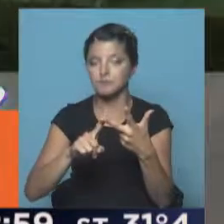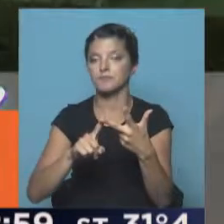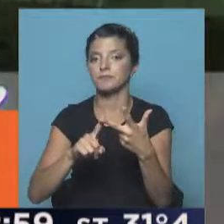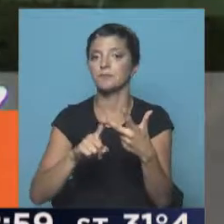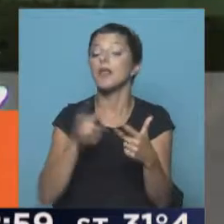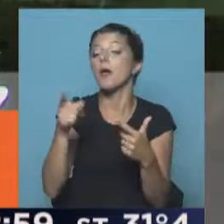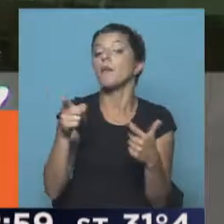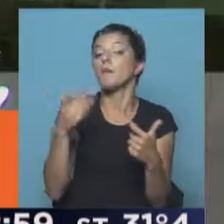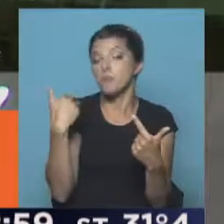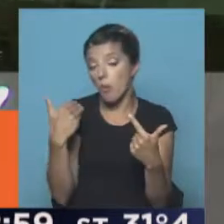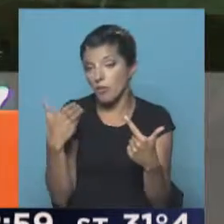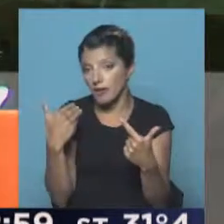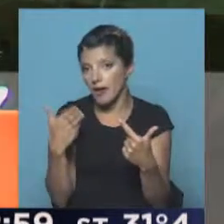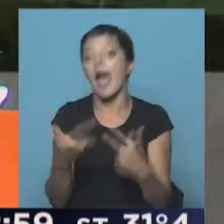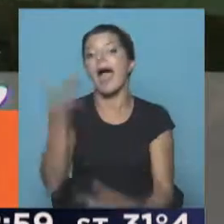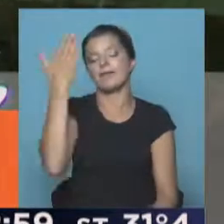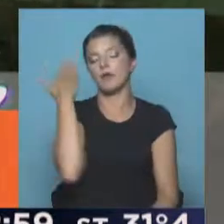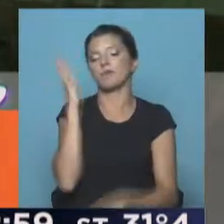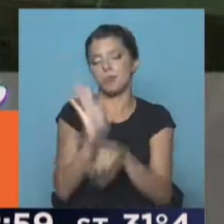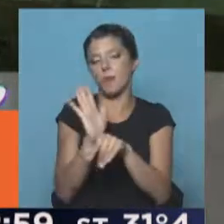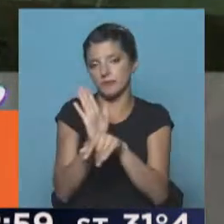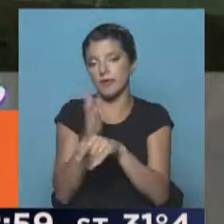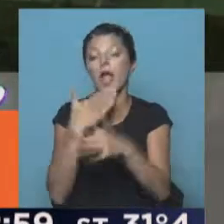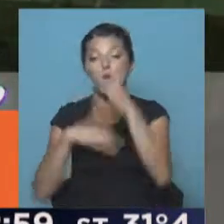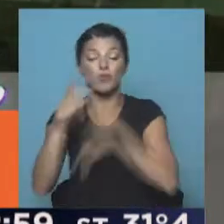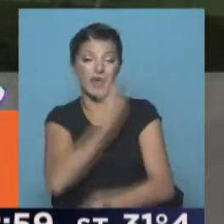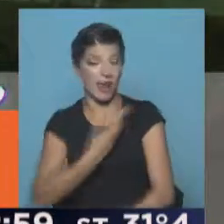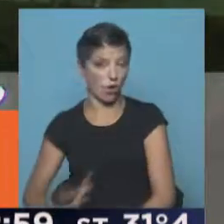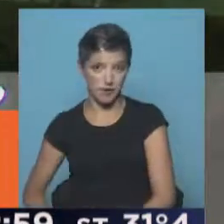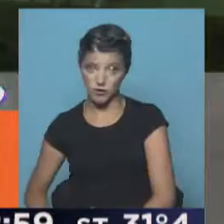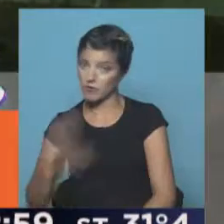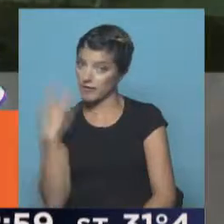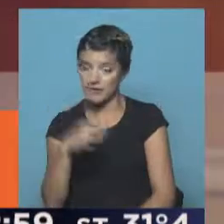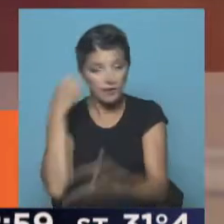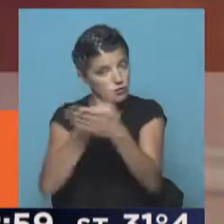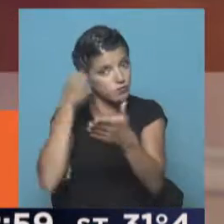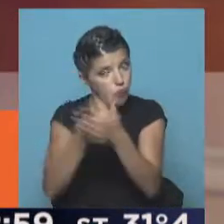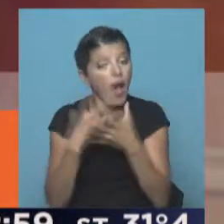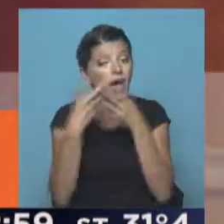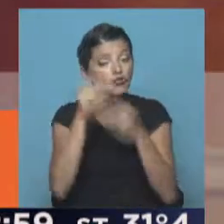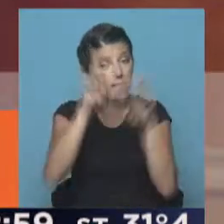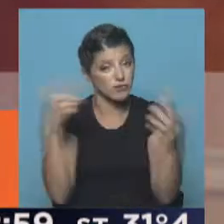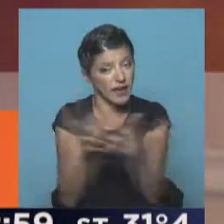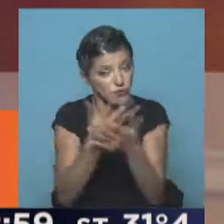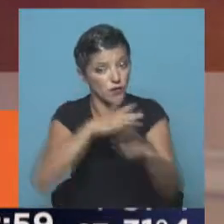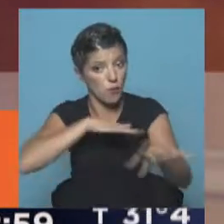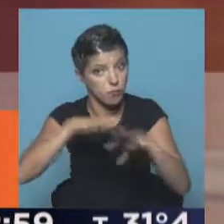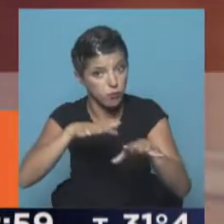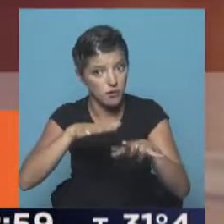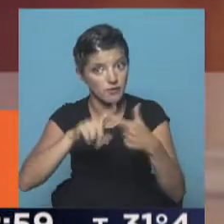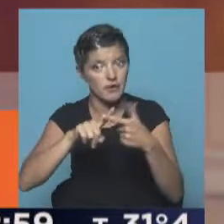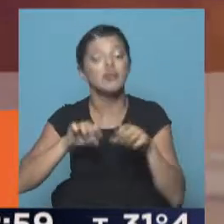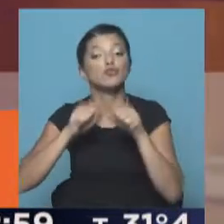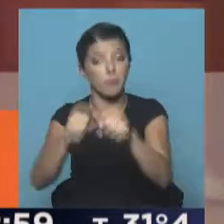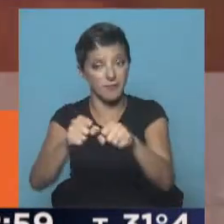oportunidad, bajo el pretexto muy razonable de que el gobierno debía concentrar sus esfuerzos en la reconstrucción, para suspender el referéndum, y